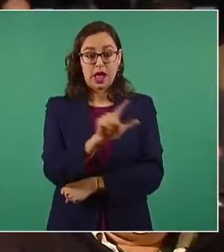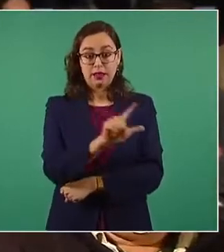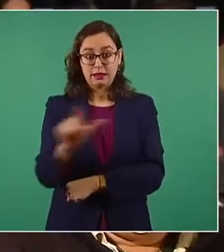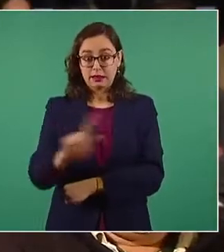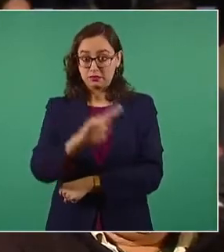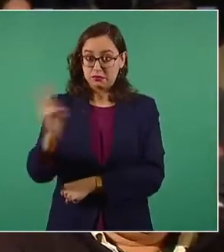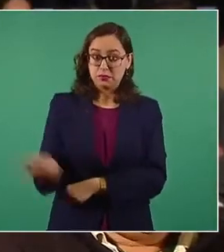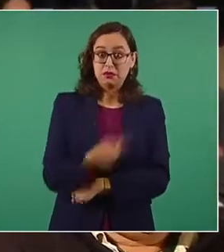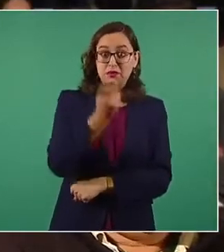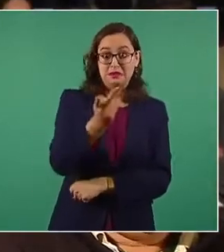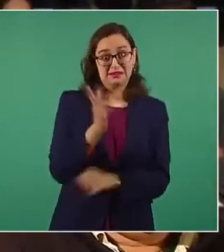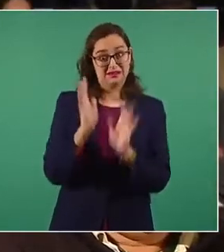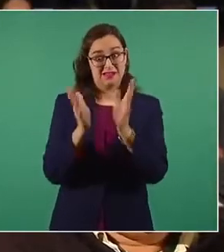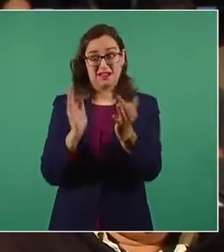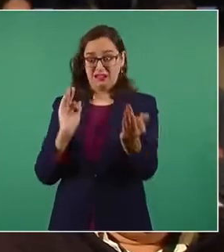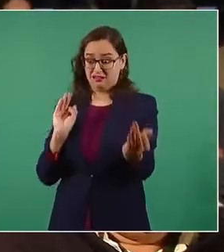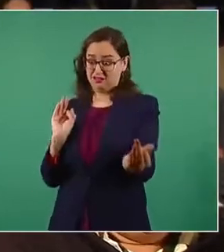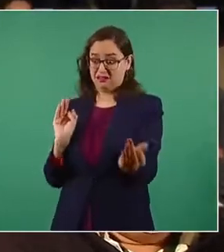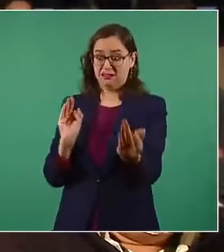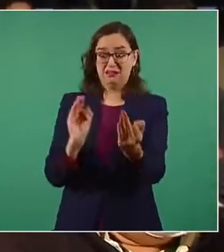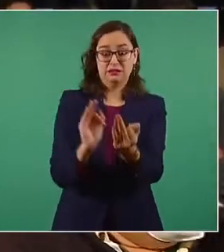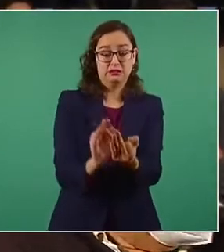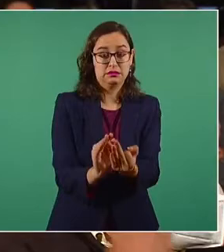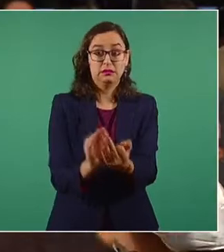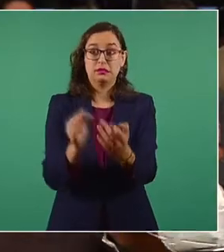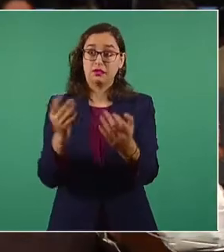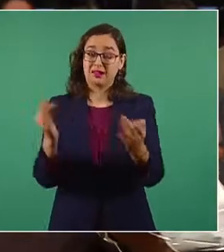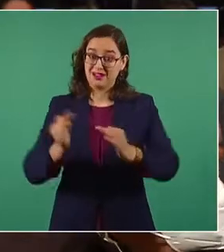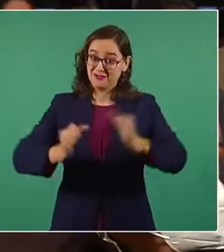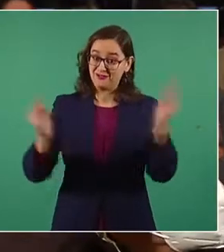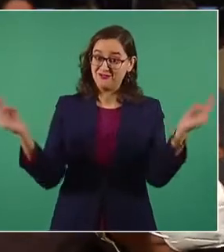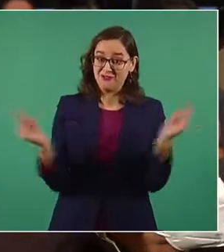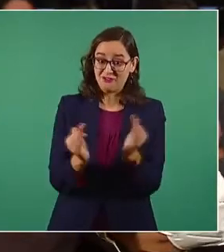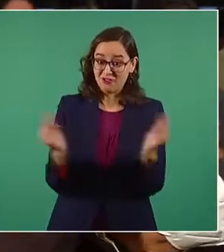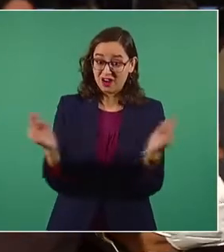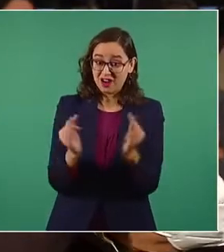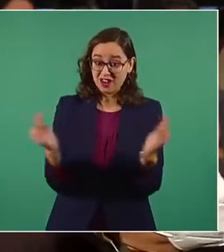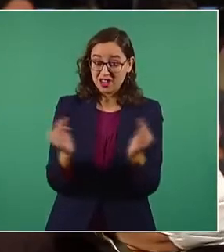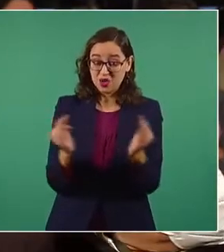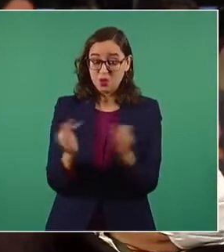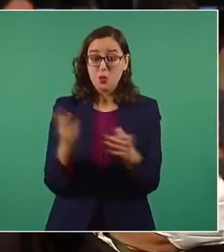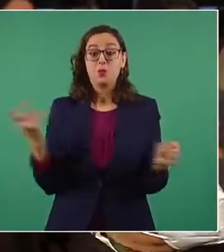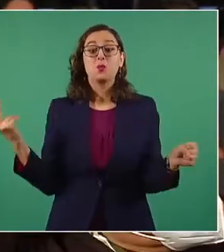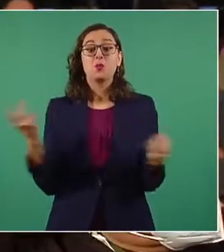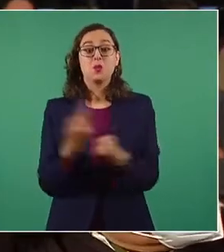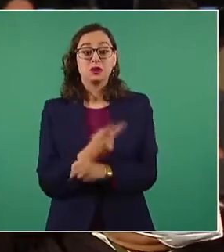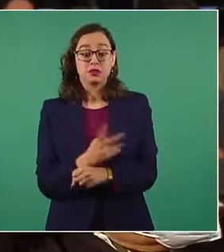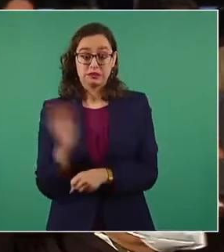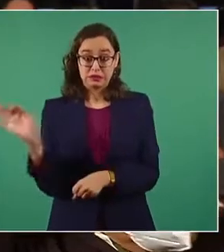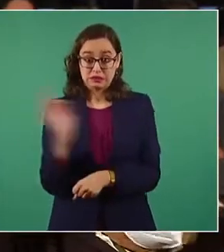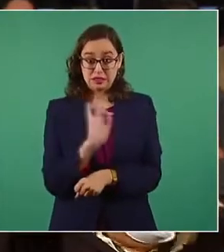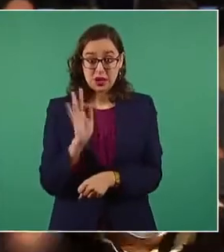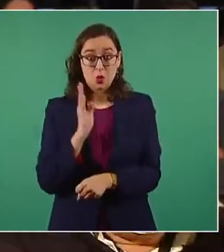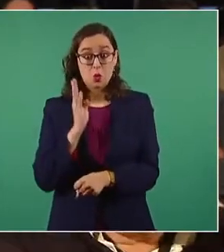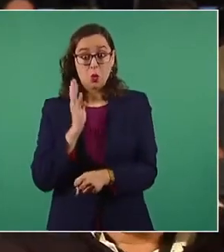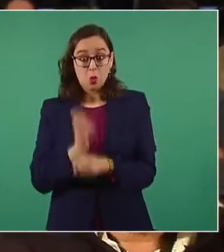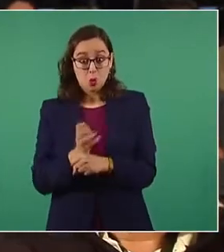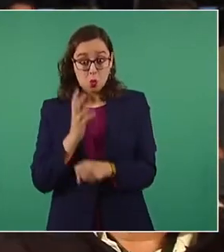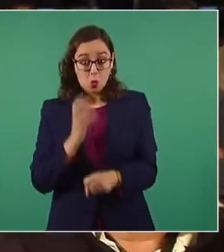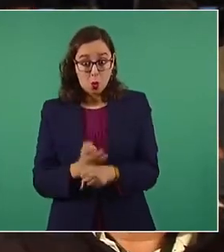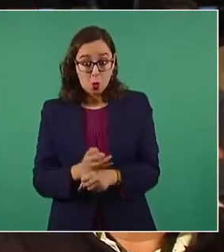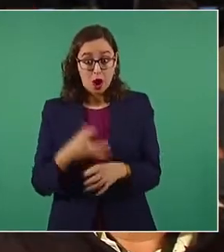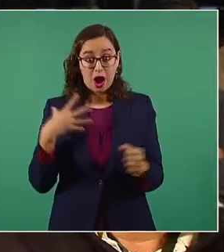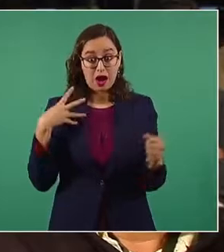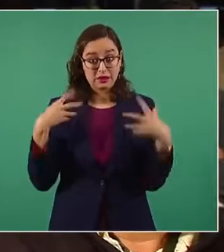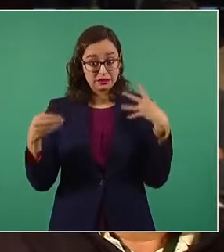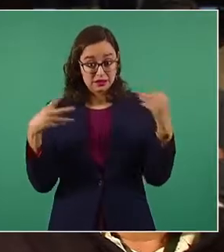Luego, entonces, ¿hay pronóstico, reporte o esta eventualidad de una cuarta ola en